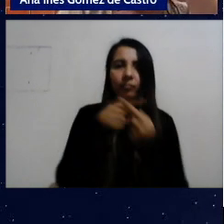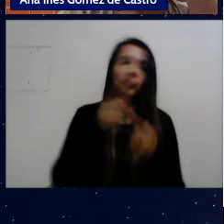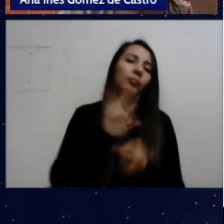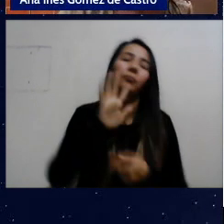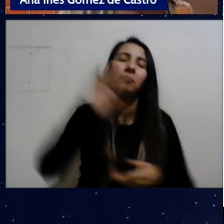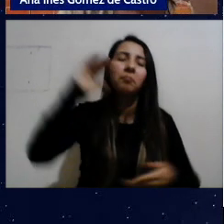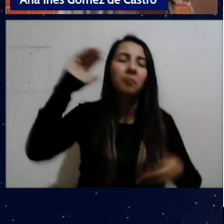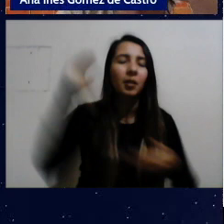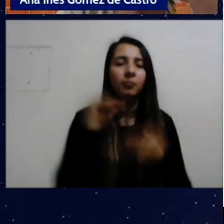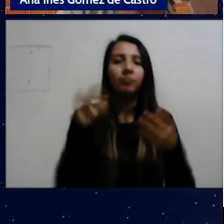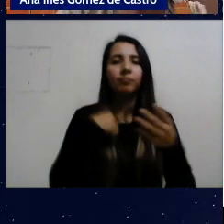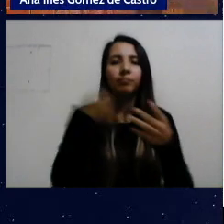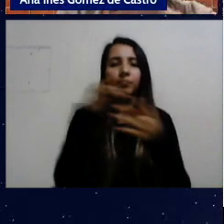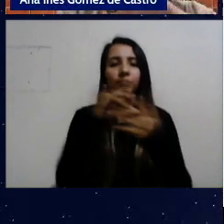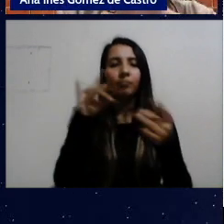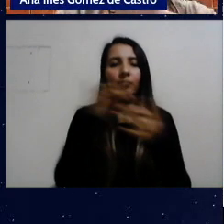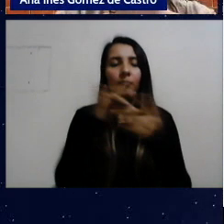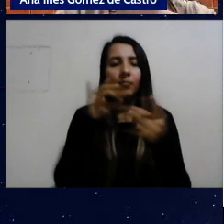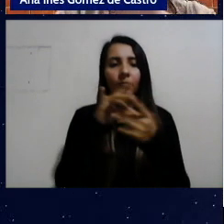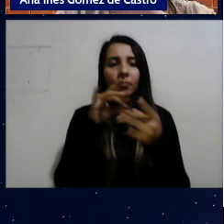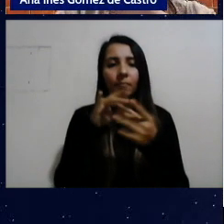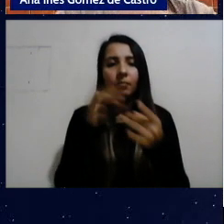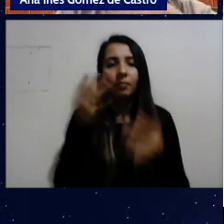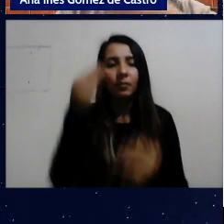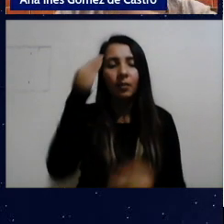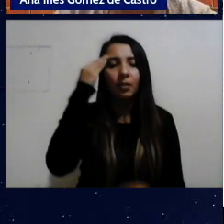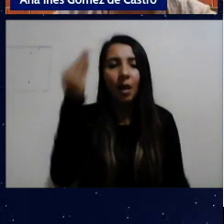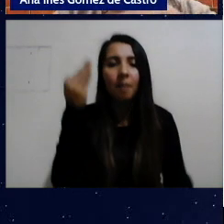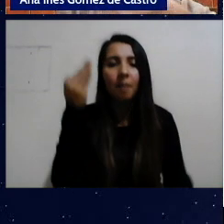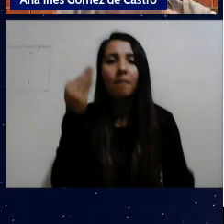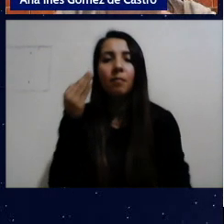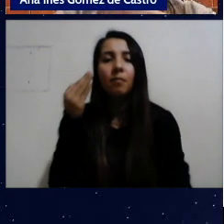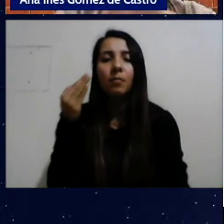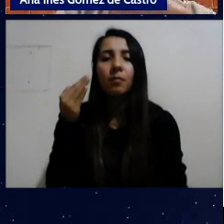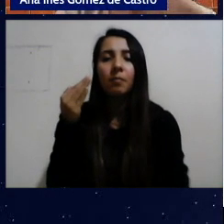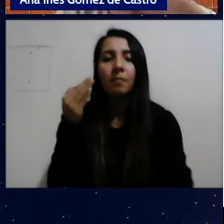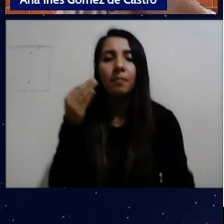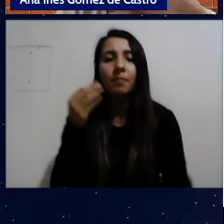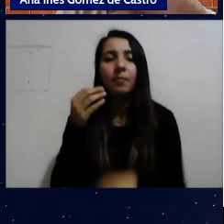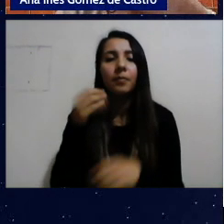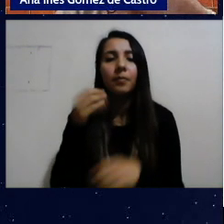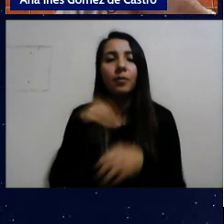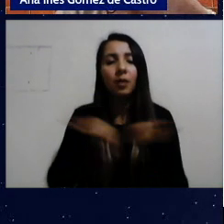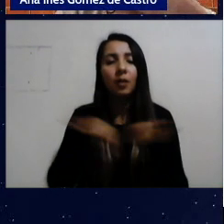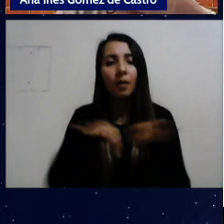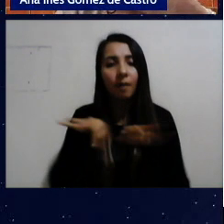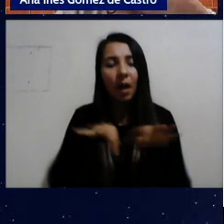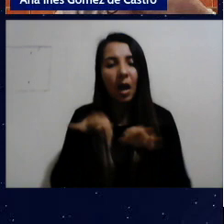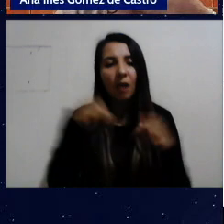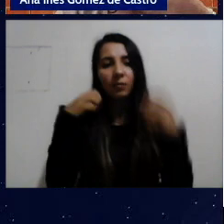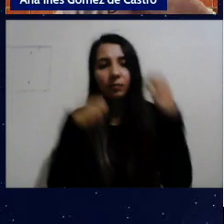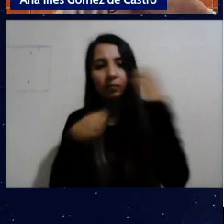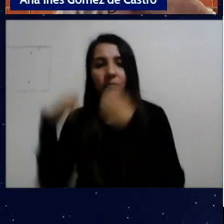parece. ¿Vale? En principio, y después de tiempo de trabajo y de pensar sobre